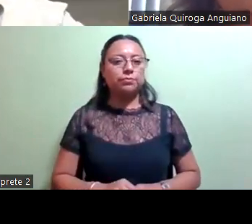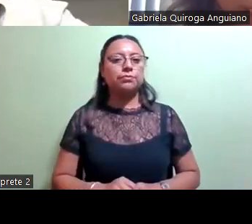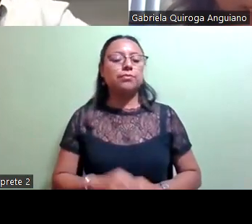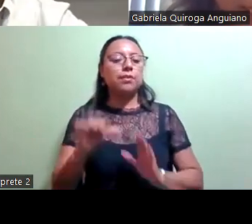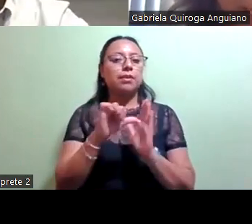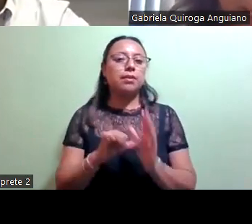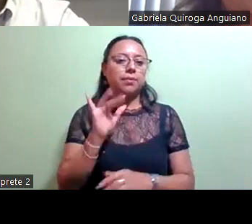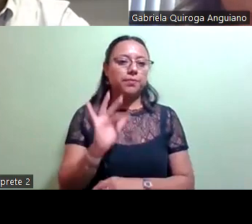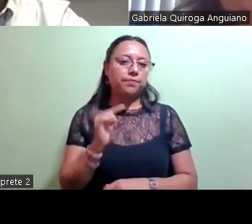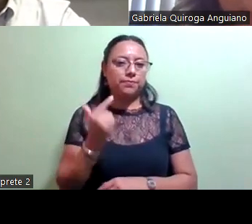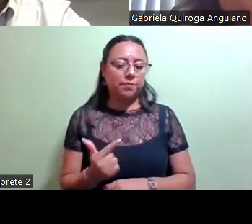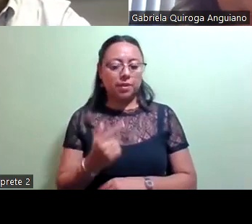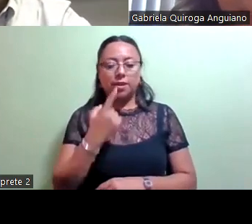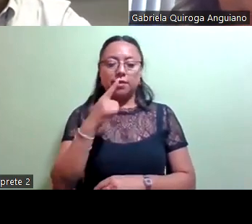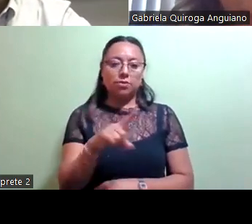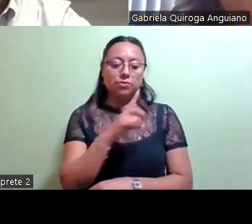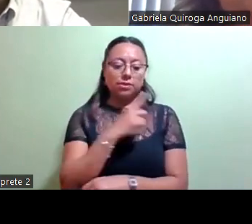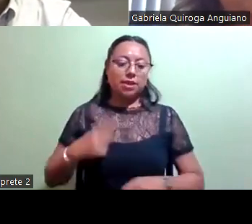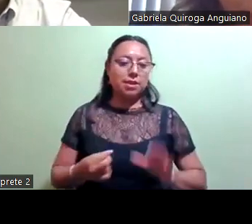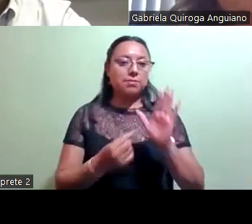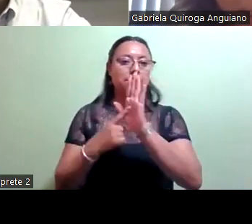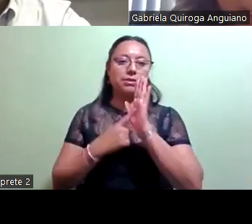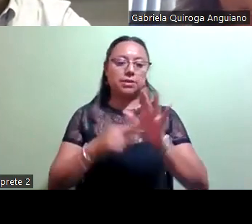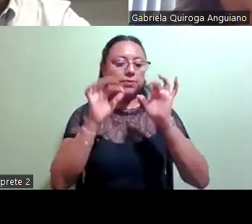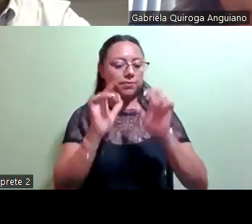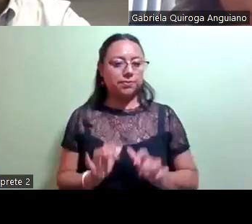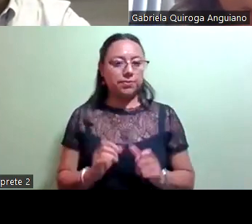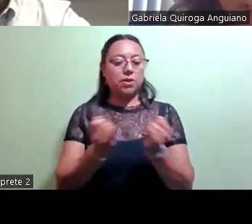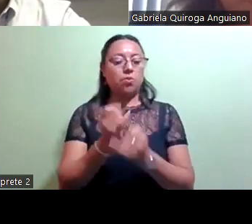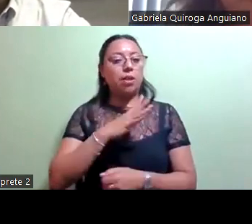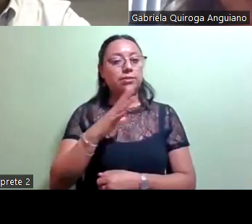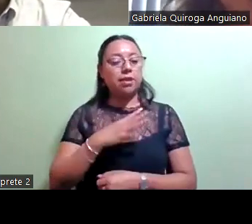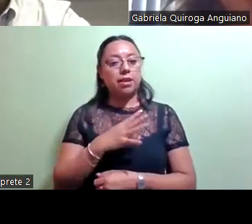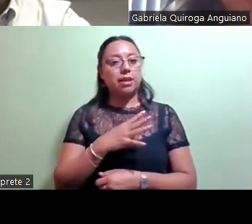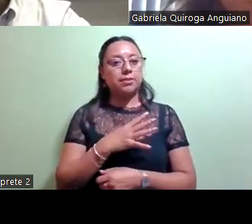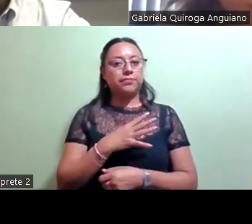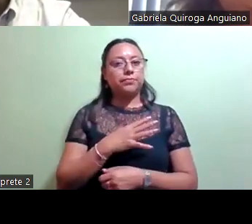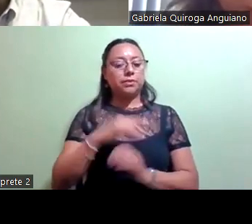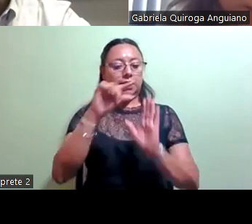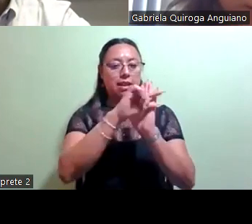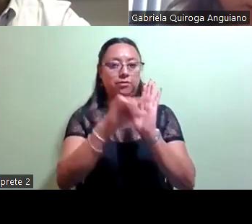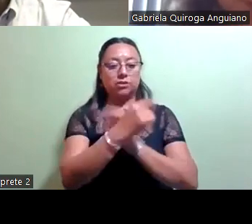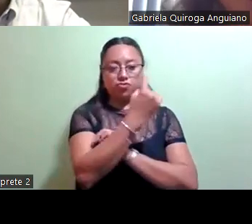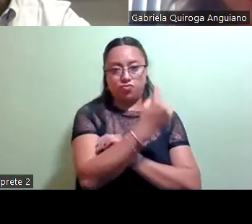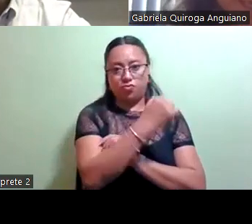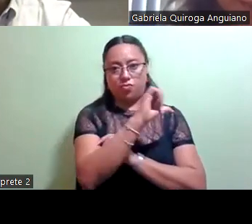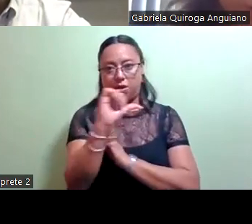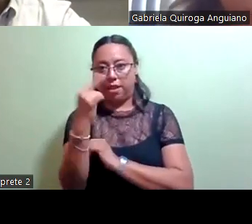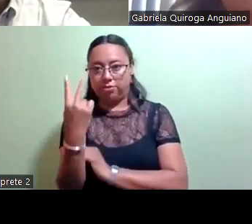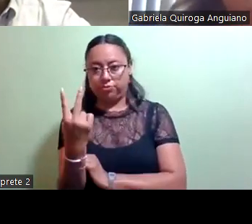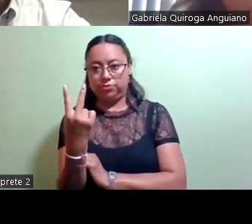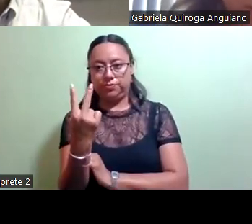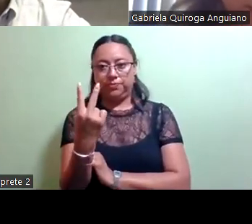Artículo 57, la denuncia deberá presentarse por escrito y contener al menos de la fracción 1 a la 2,